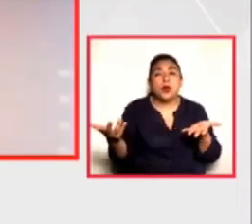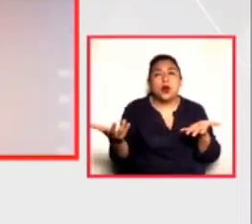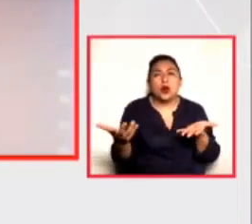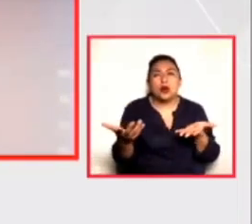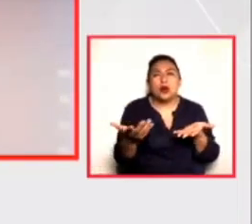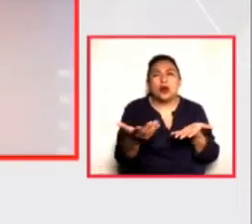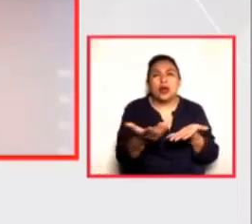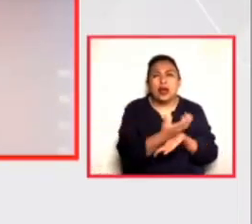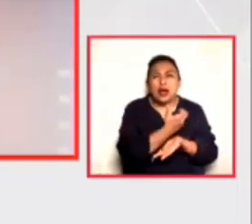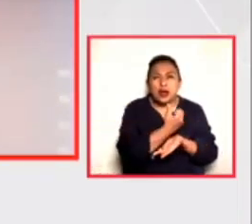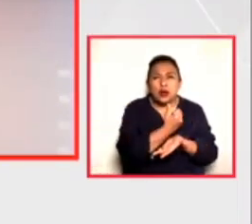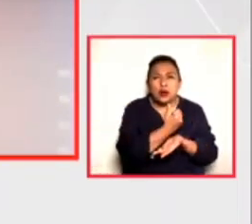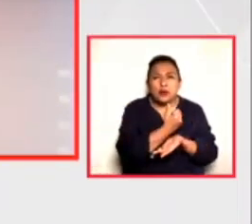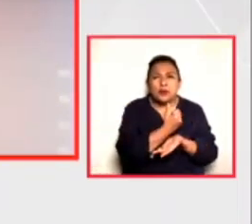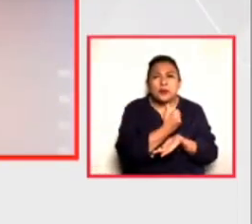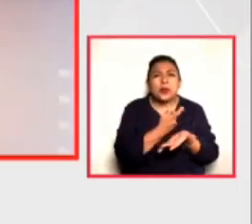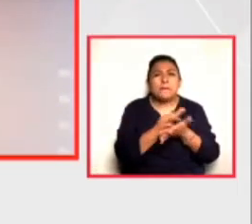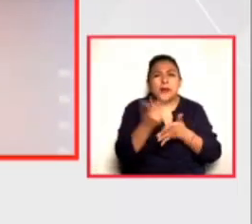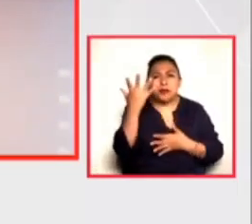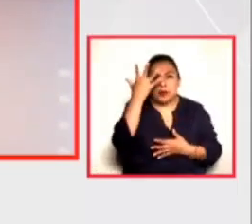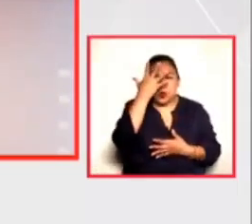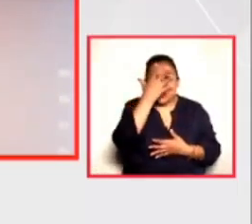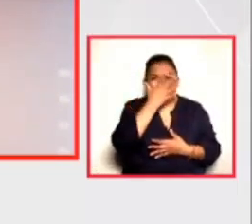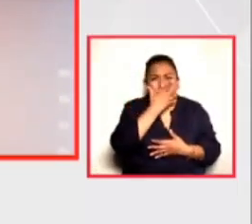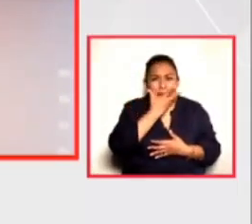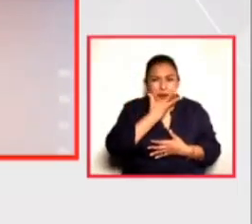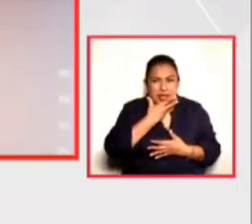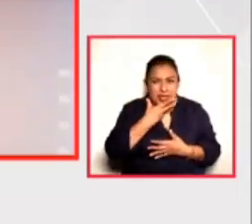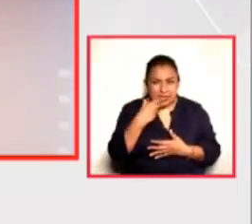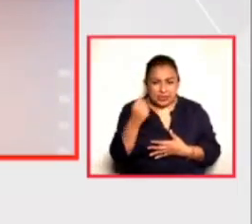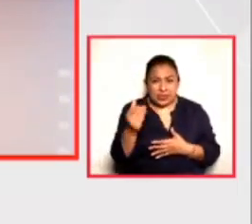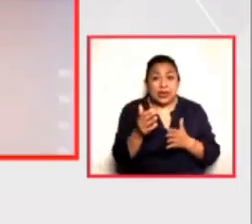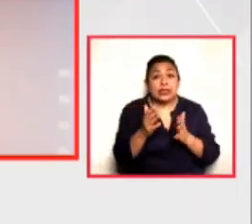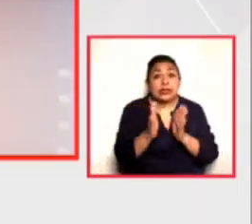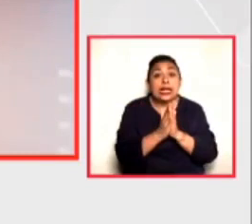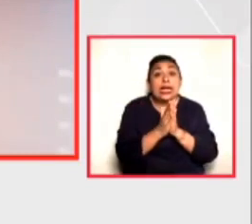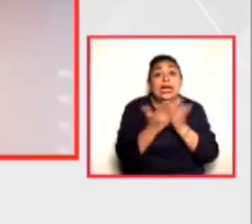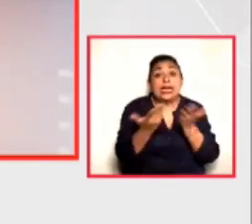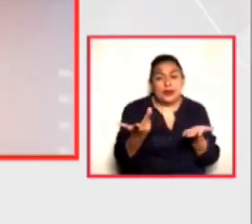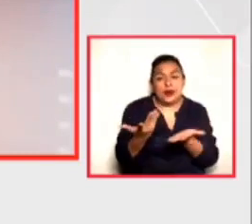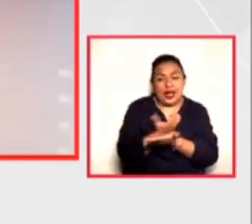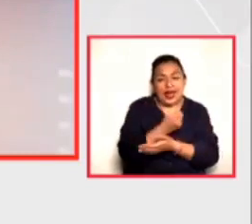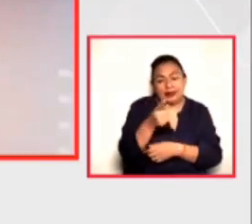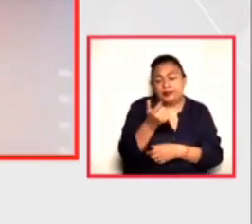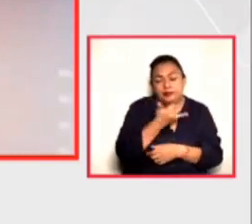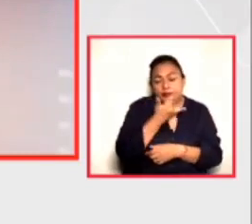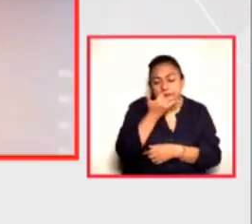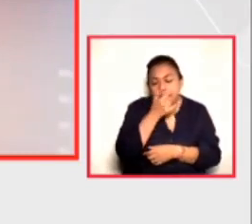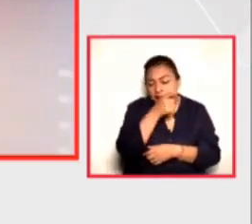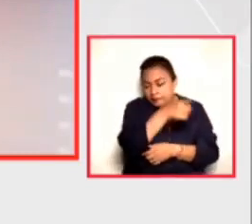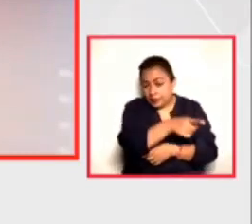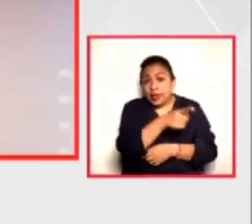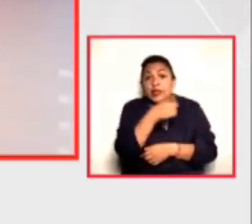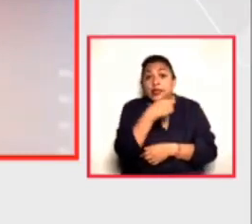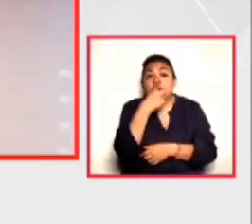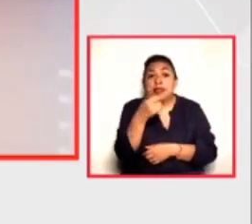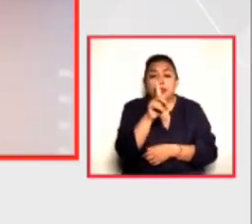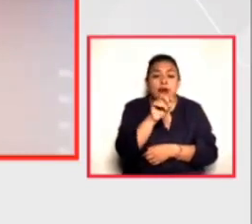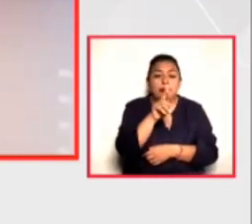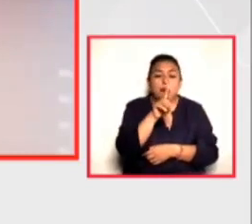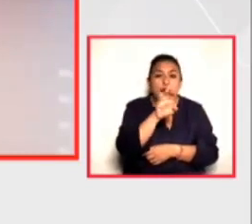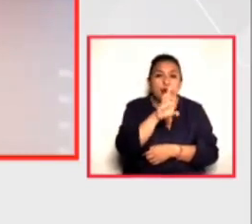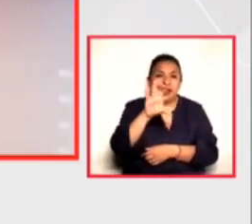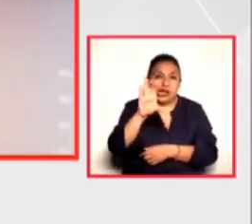el premio Bellas Artes, valga la redundancia, el libro que ganó el premio Bellas Artes de Dramaturgia Baja California, José